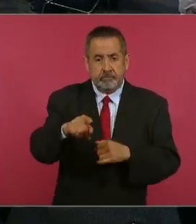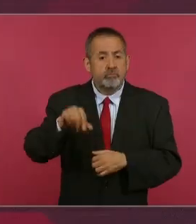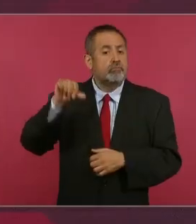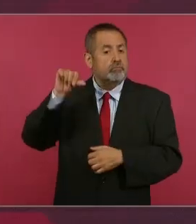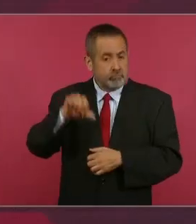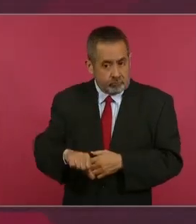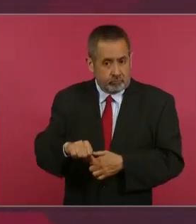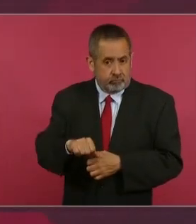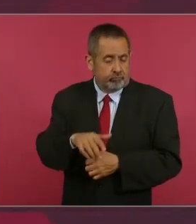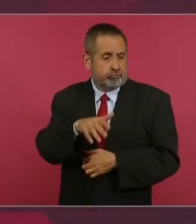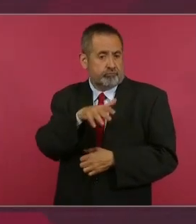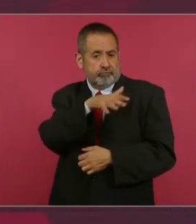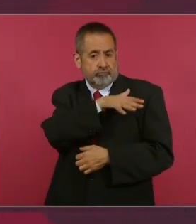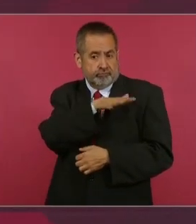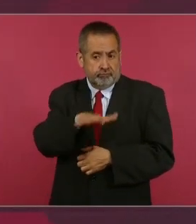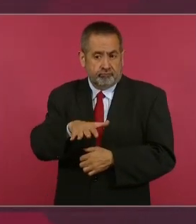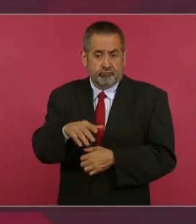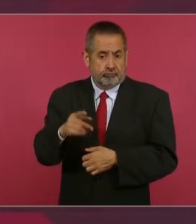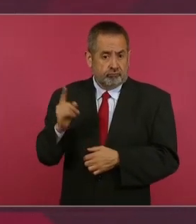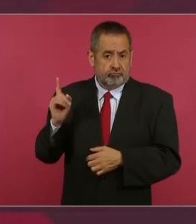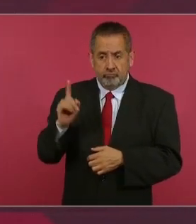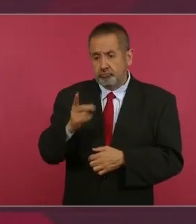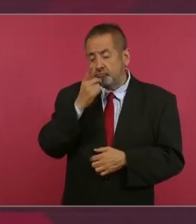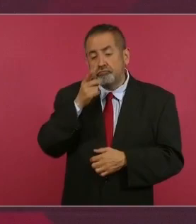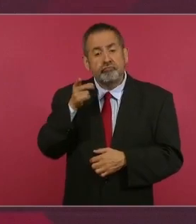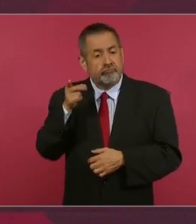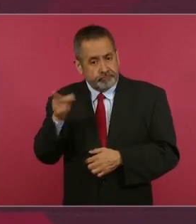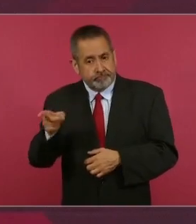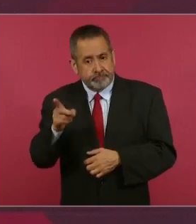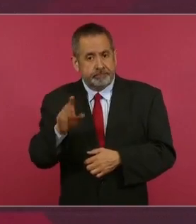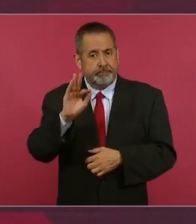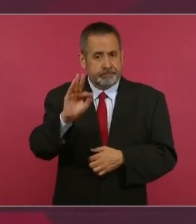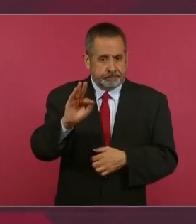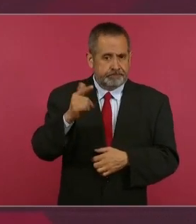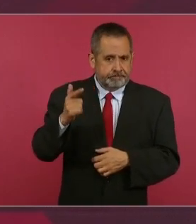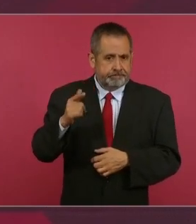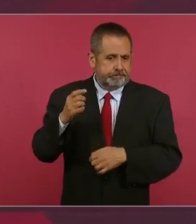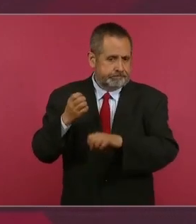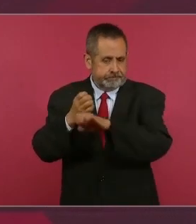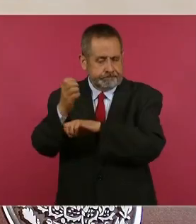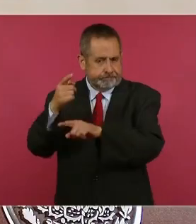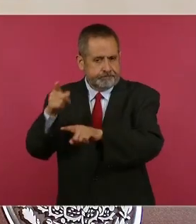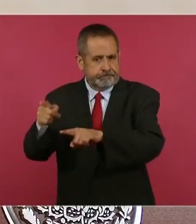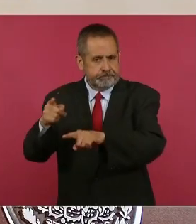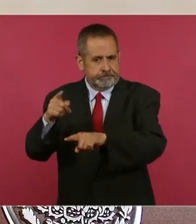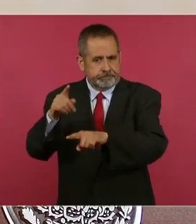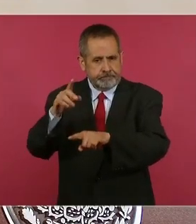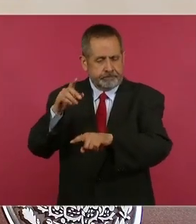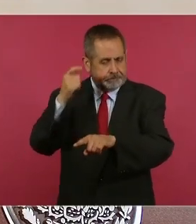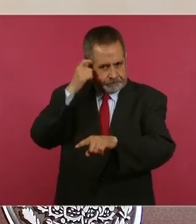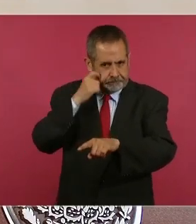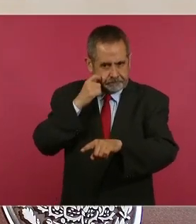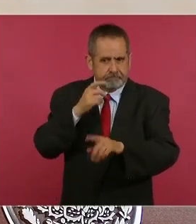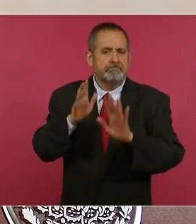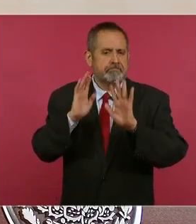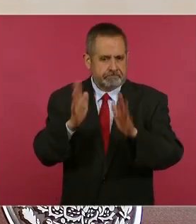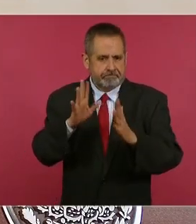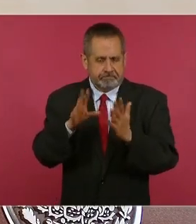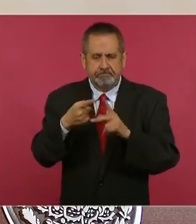hoy habló de que la Fiscalía del Estado ya está haciendo